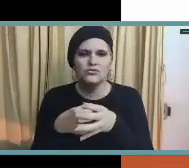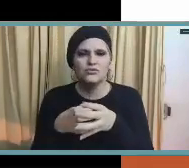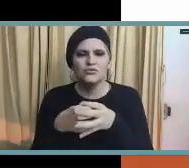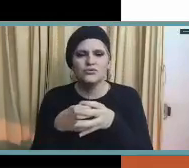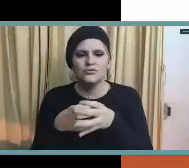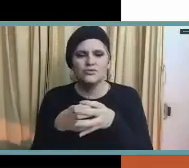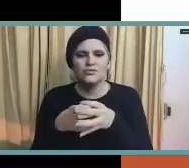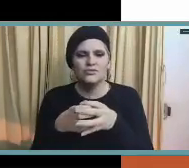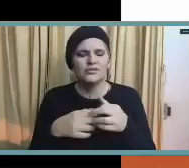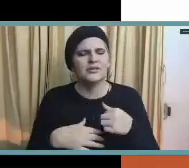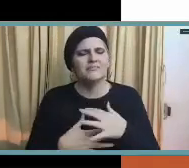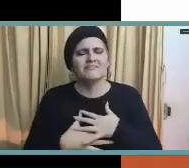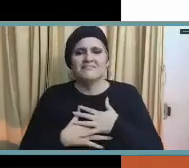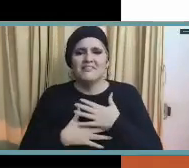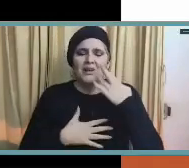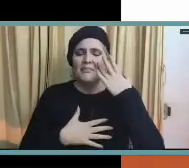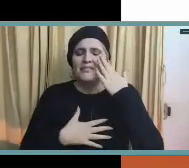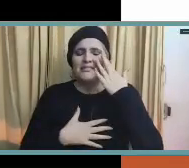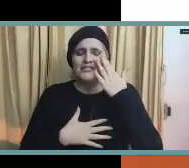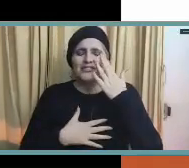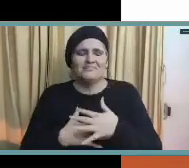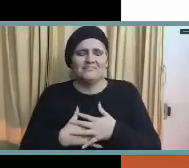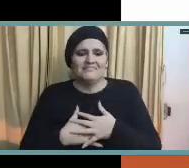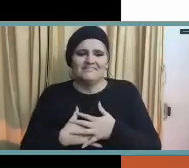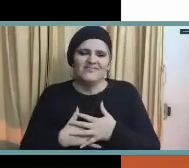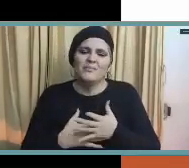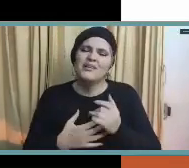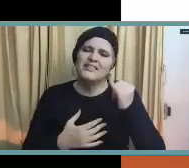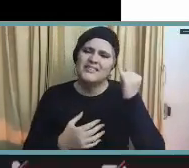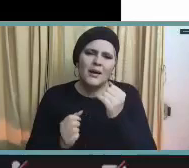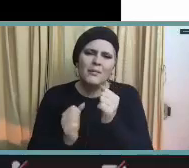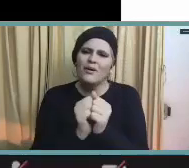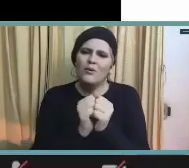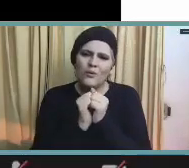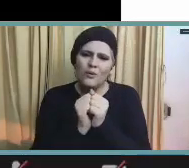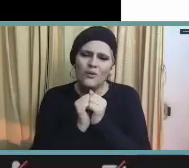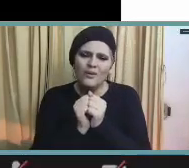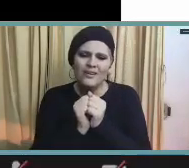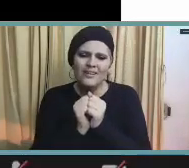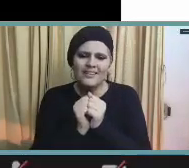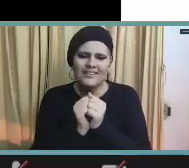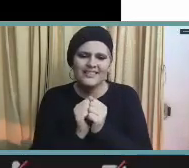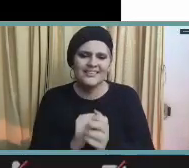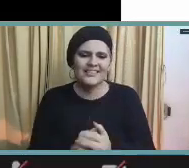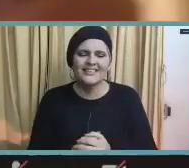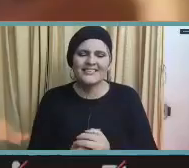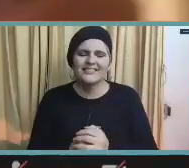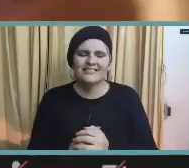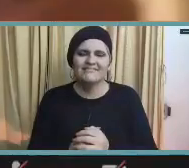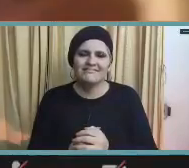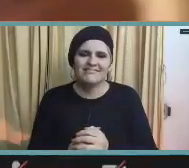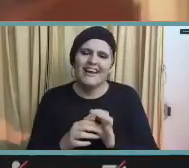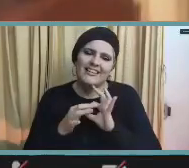emoción, que hemos estado siempre juntas, lo que me han enseñado. Gracias.